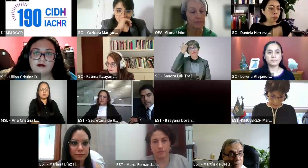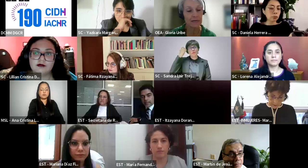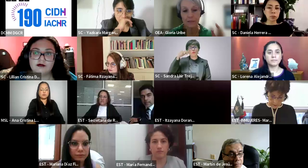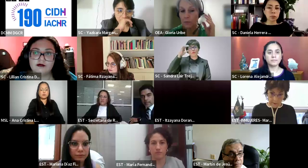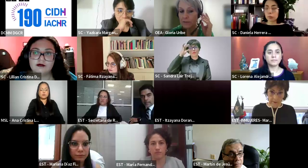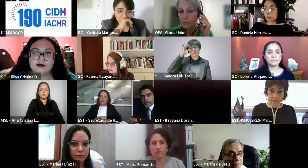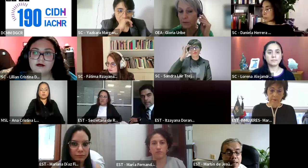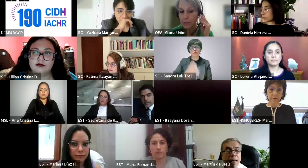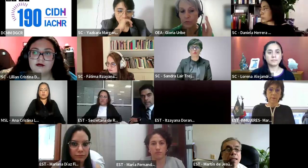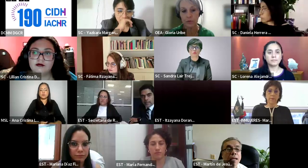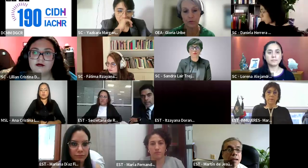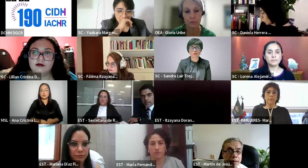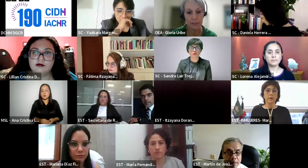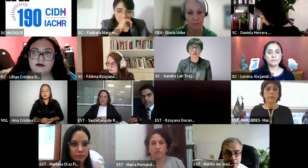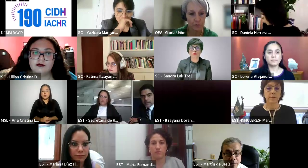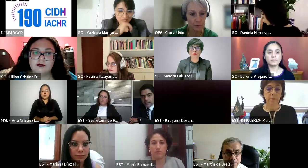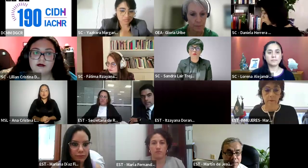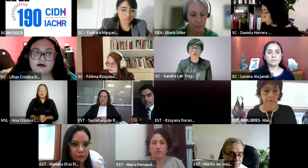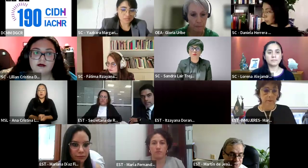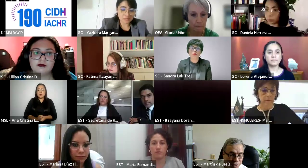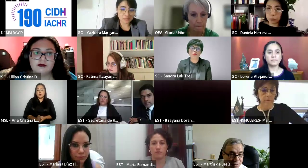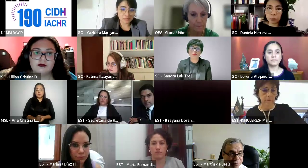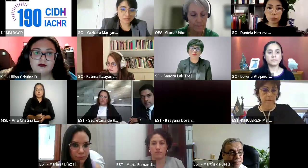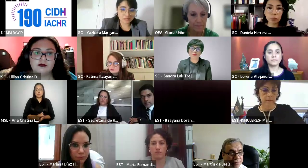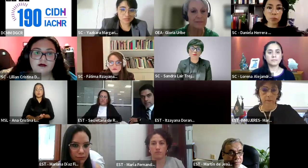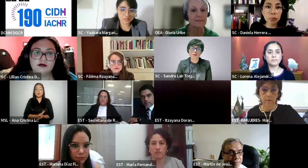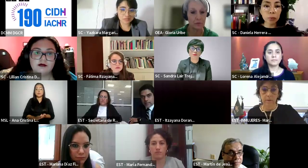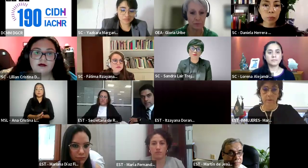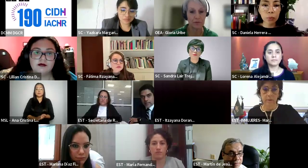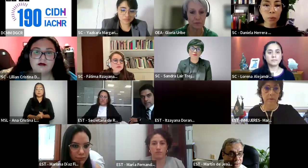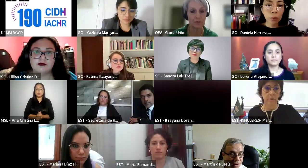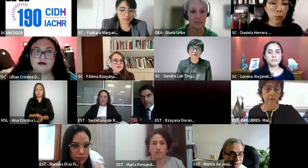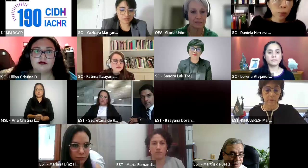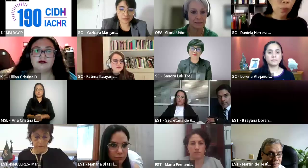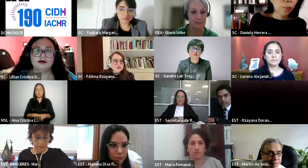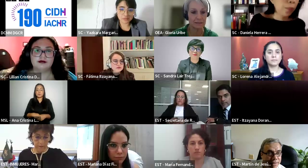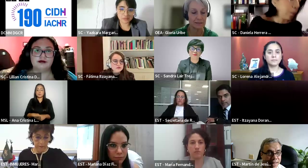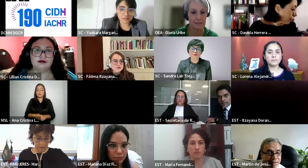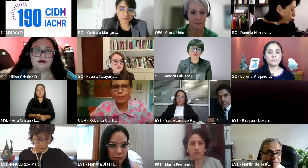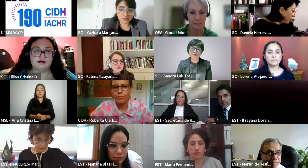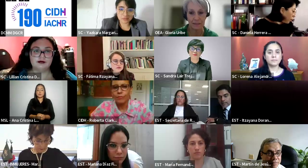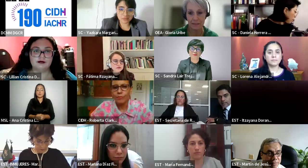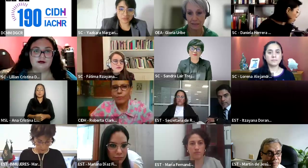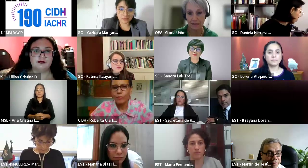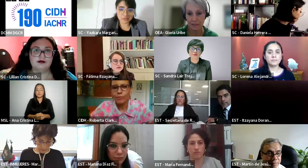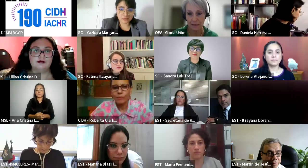Puede acercarse lo más que pueda al micrófono, señor Martín, por favor. ¿Sí, me escucha? Sí, señor, perfecto. Muchas gracias. Nada.